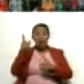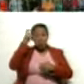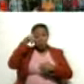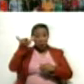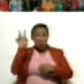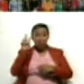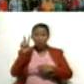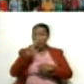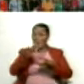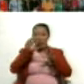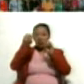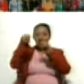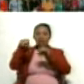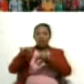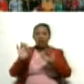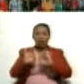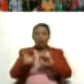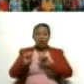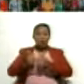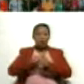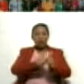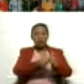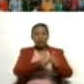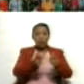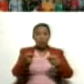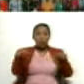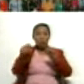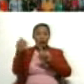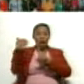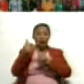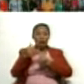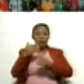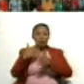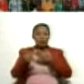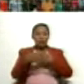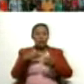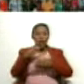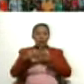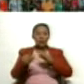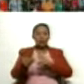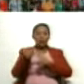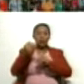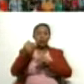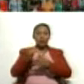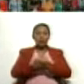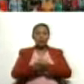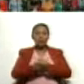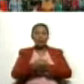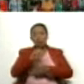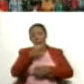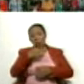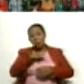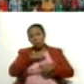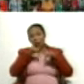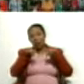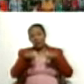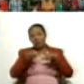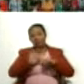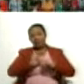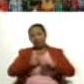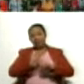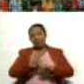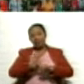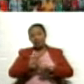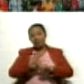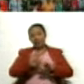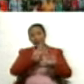de persecuciones, de todo tipo de amenazas que nos han hecho. Pero bueno, aquí estamos, repito, más